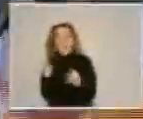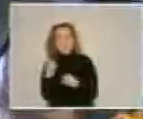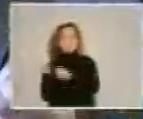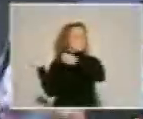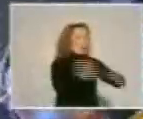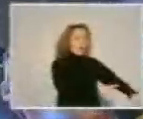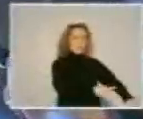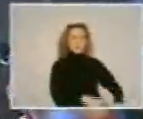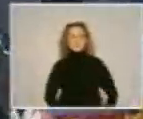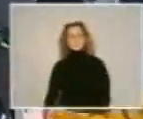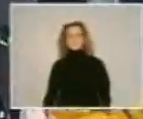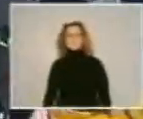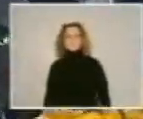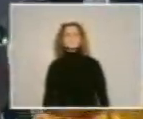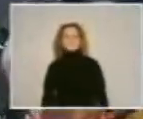tu